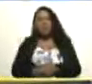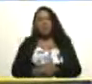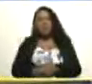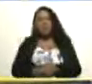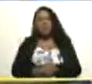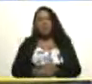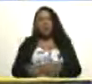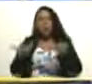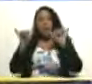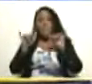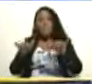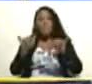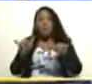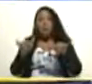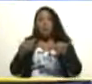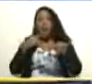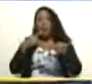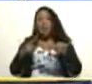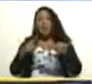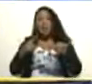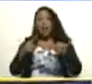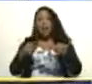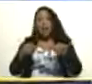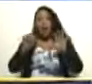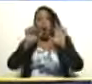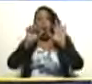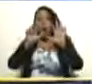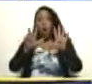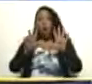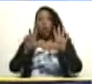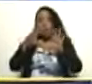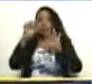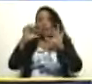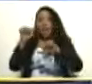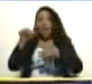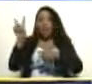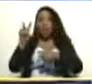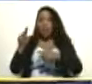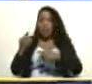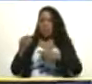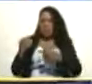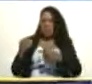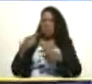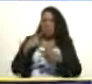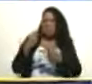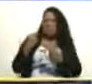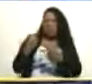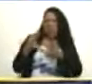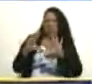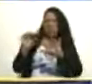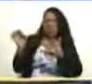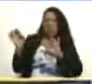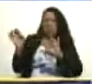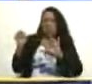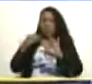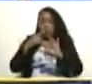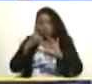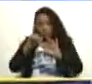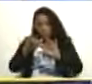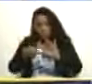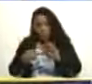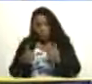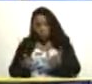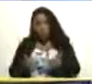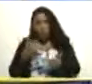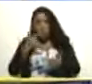Los mismos que cuestionan la octava estrella, salieron a cuestionar que fuera bolivariana nuestra república. Y si no somos nosotros los